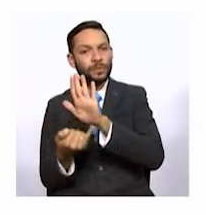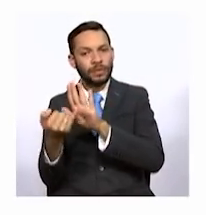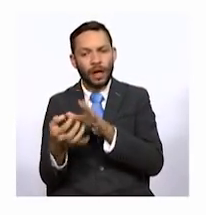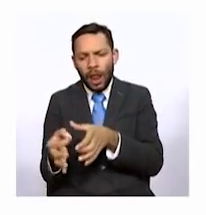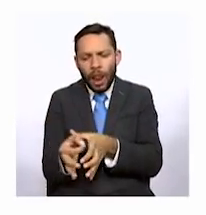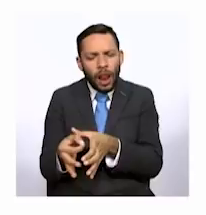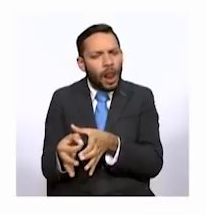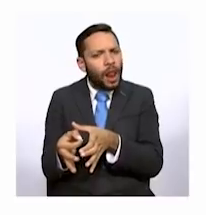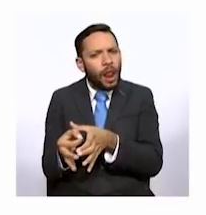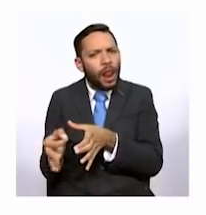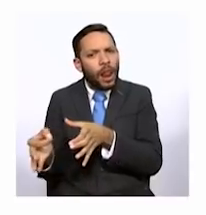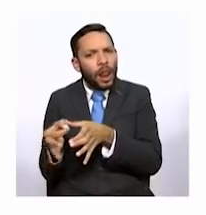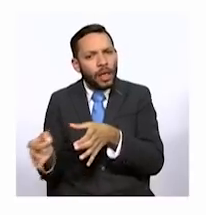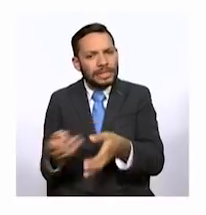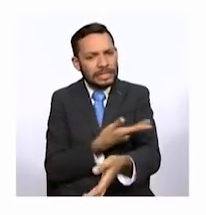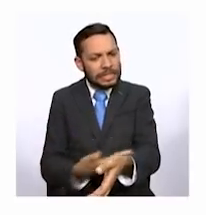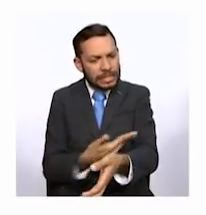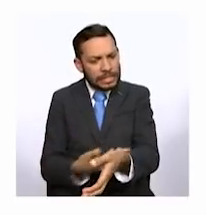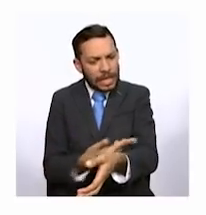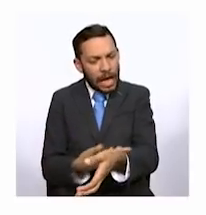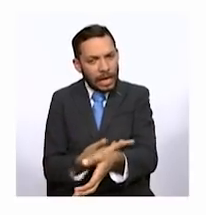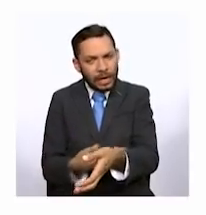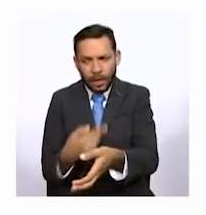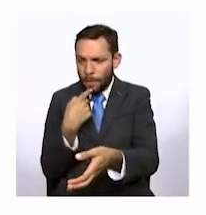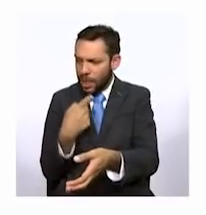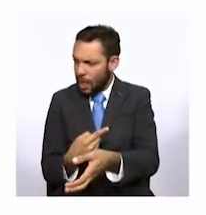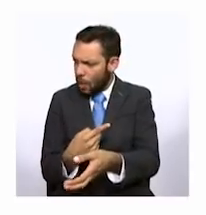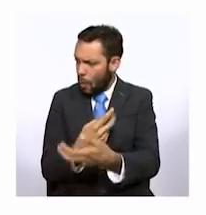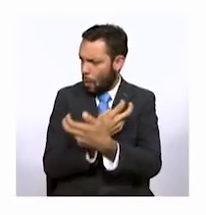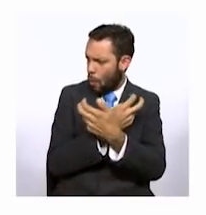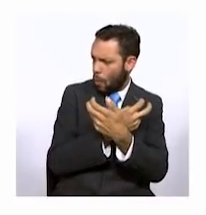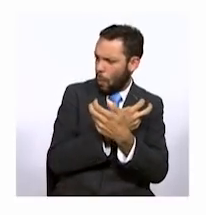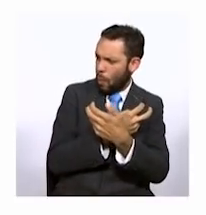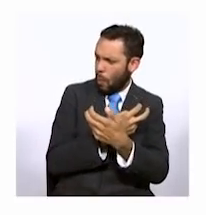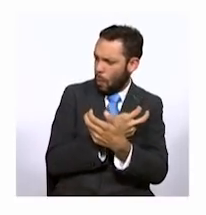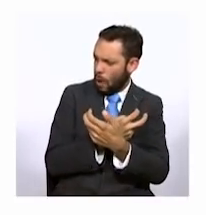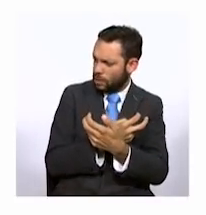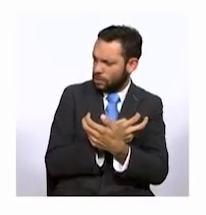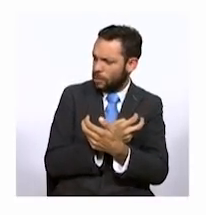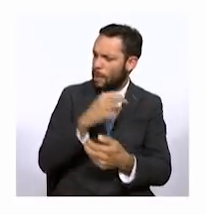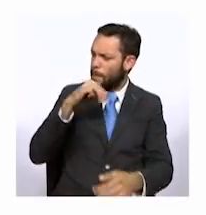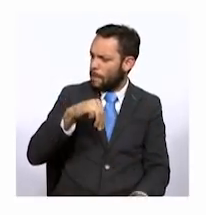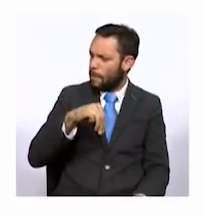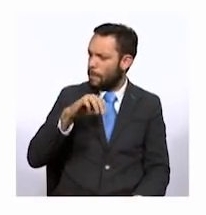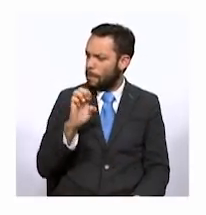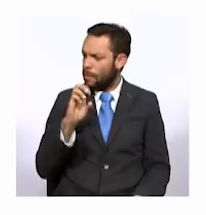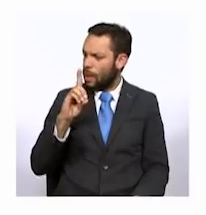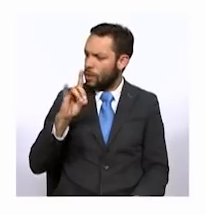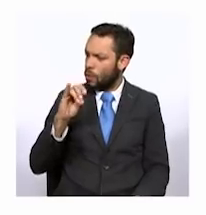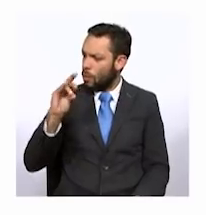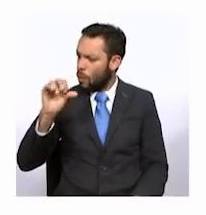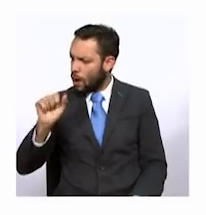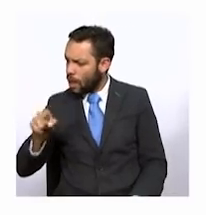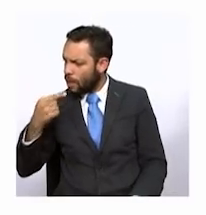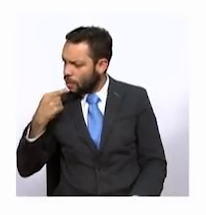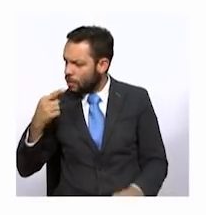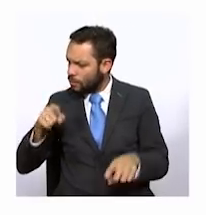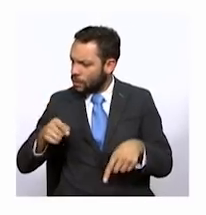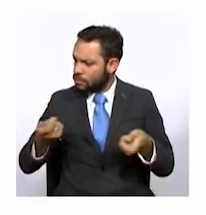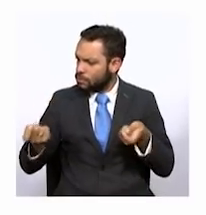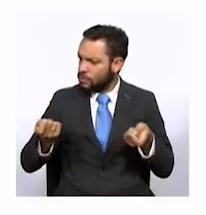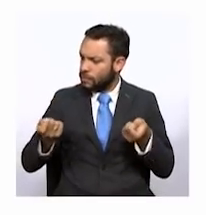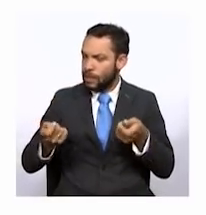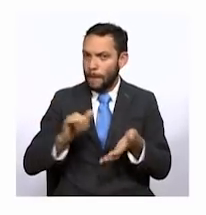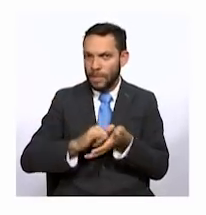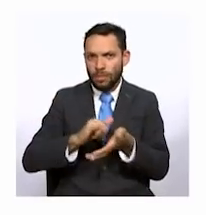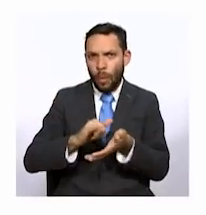la sangre, pero resulta que usted está hablando del hueso y de la médula ósea del hueso, y ahí sacan como